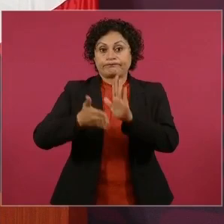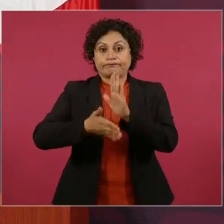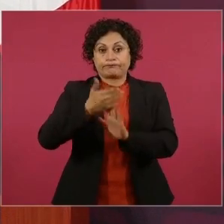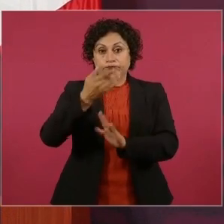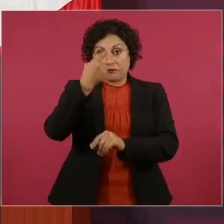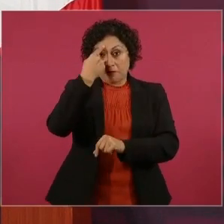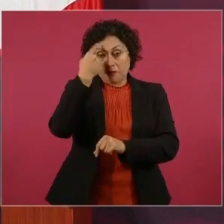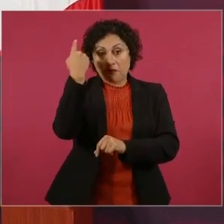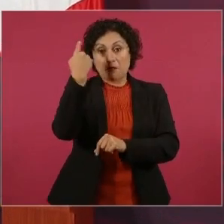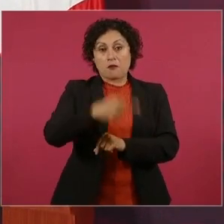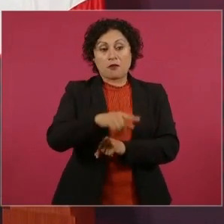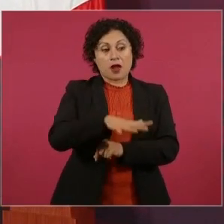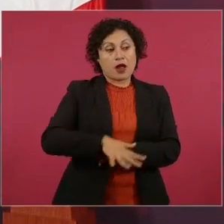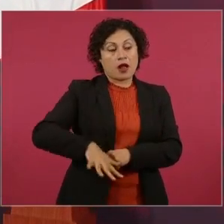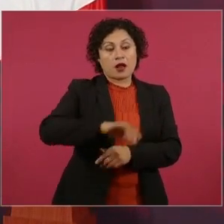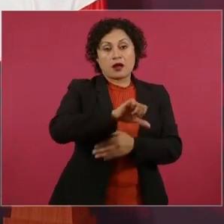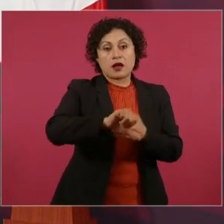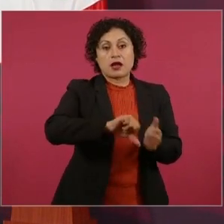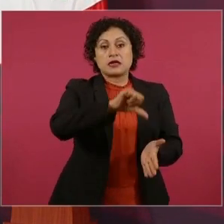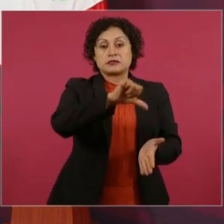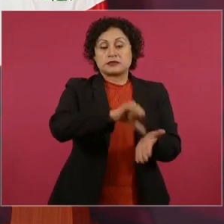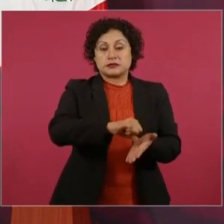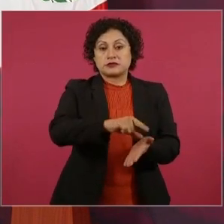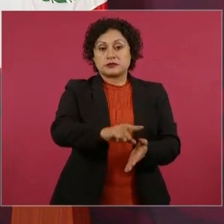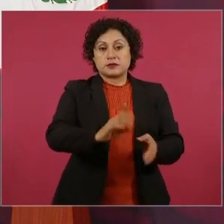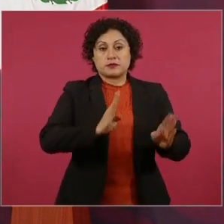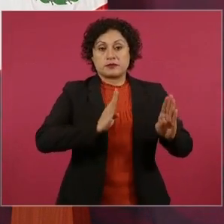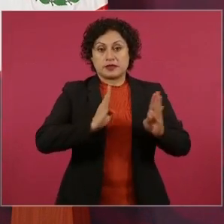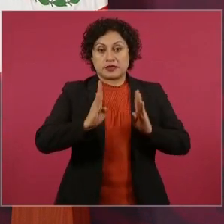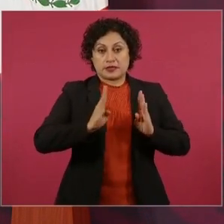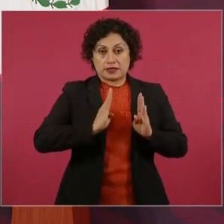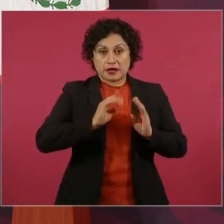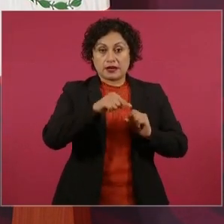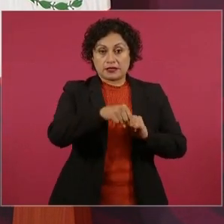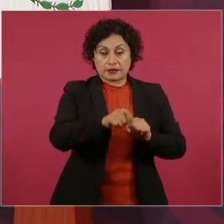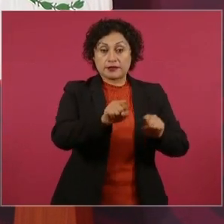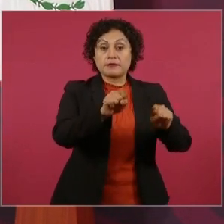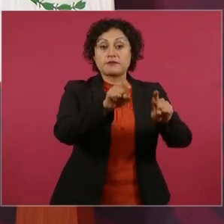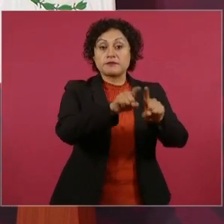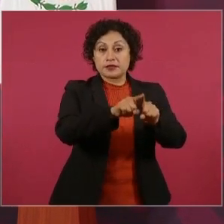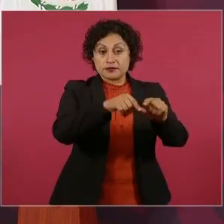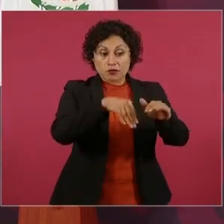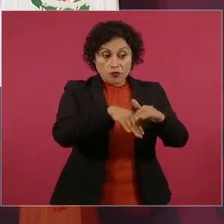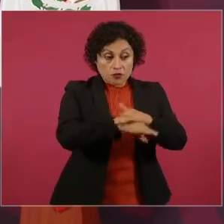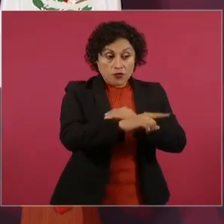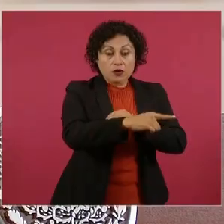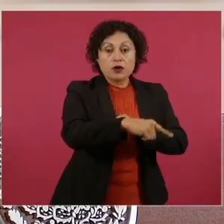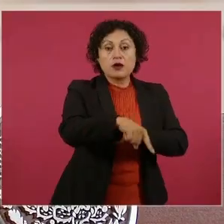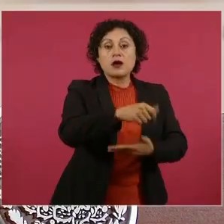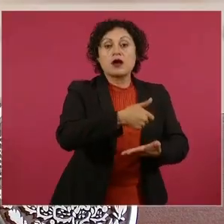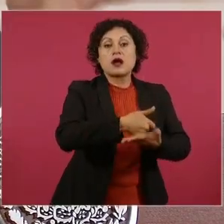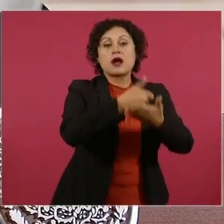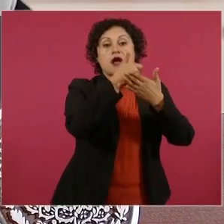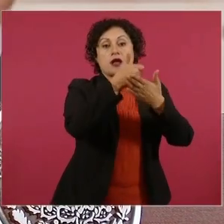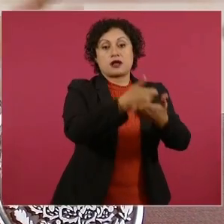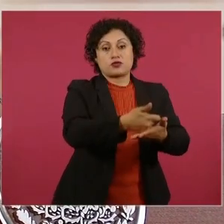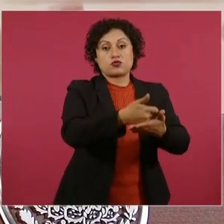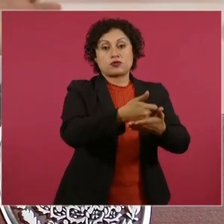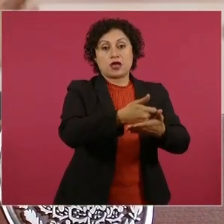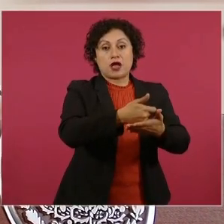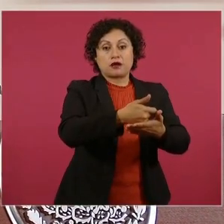también para resguardo de la aduana que se está construyendo porque van a estar